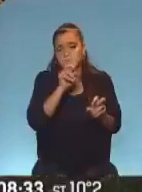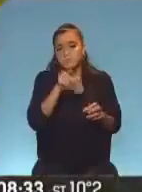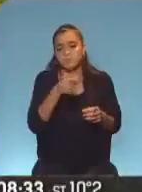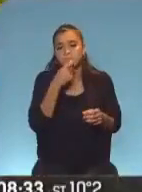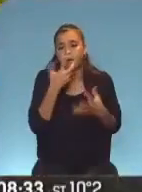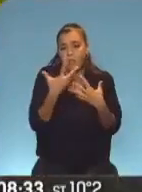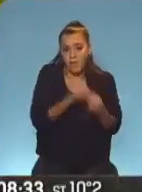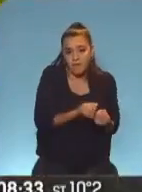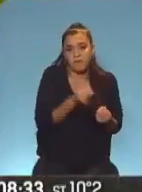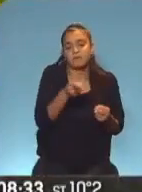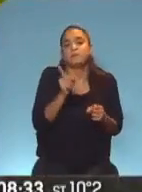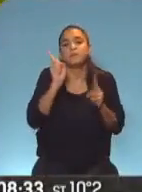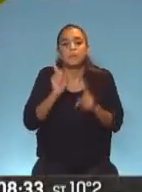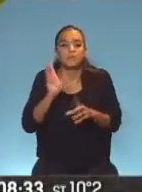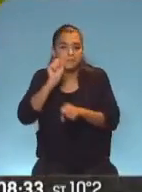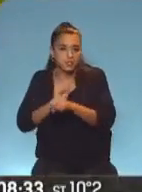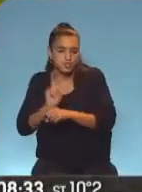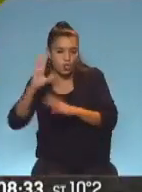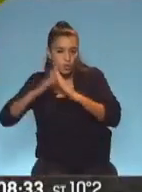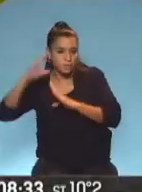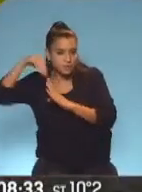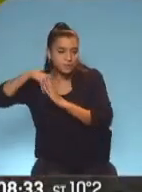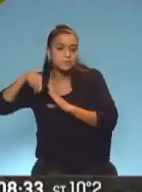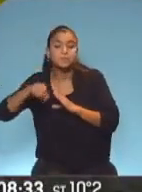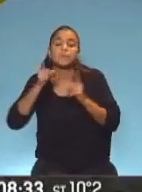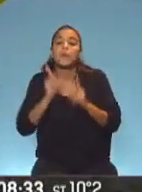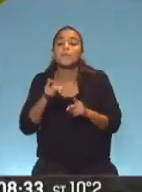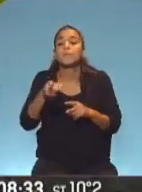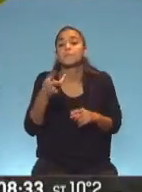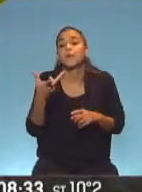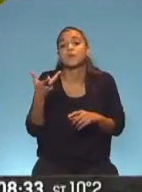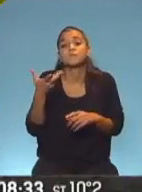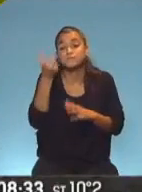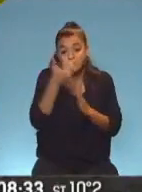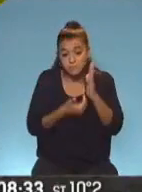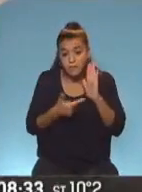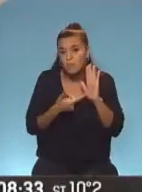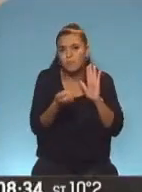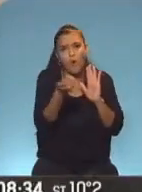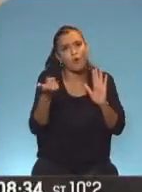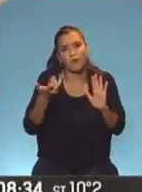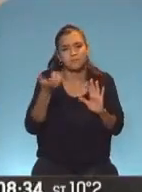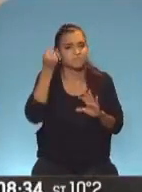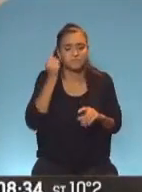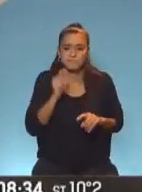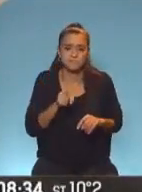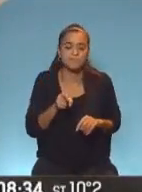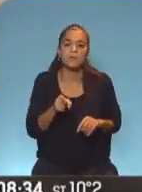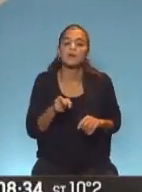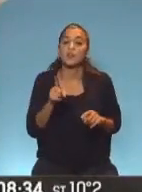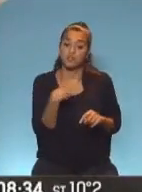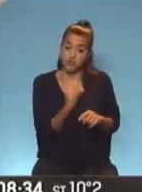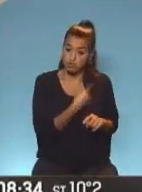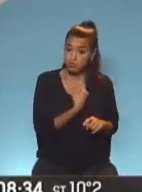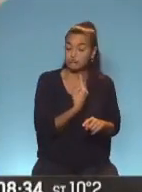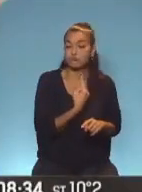los defensores solicitando prisiones domiciliarias y las prisiones domiciliarias concedidas han sido hasta ahora muy poco. Nosotros por esa razón